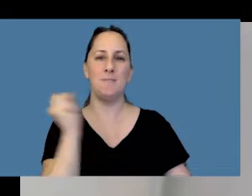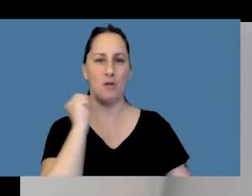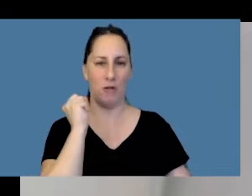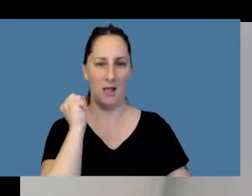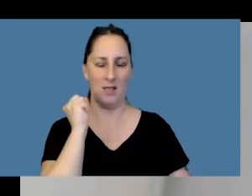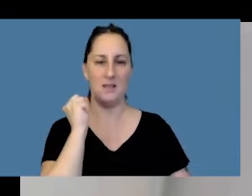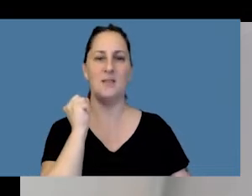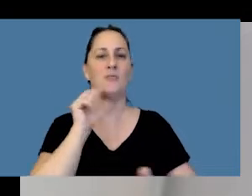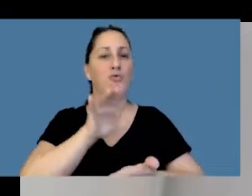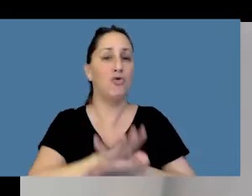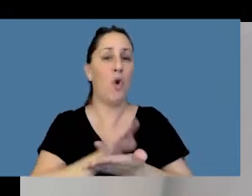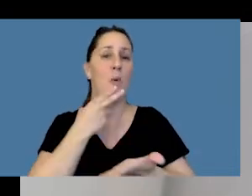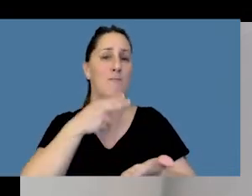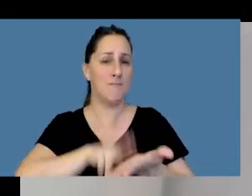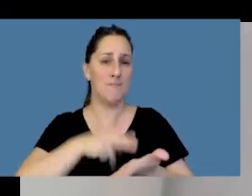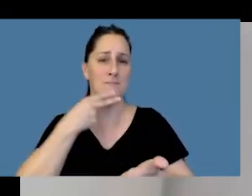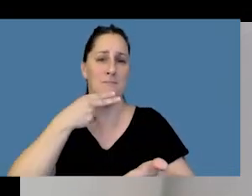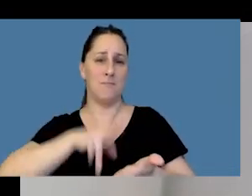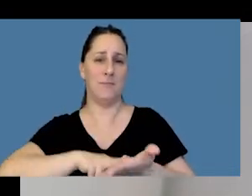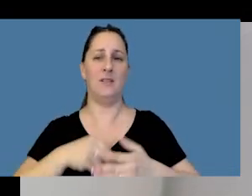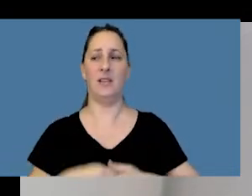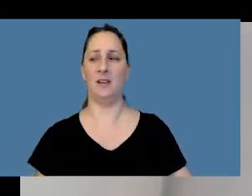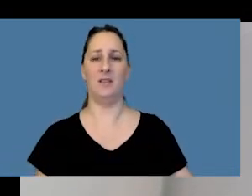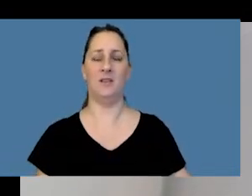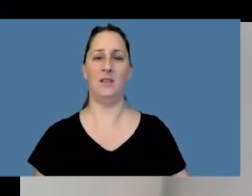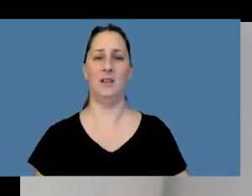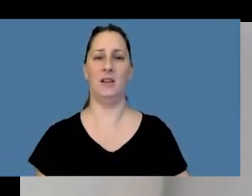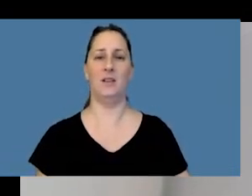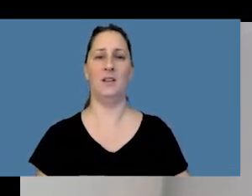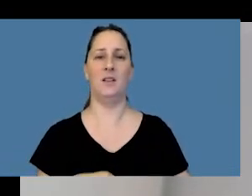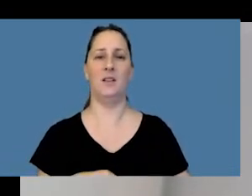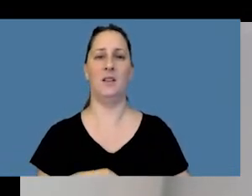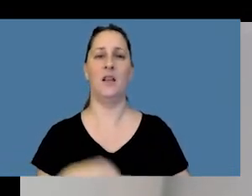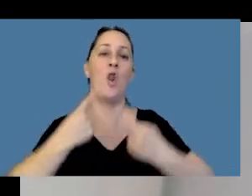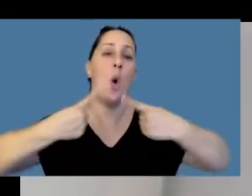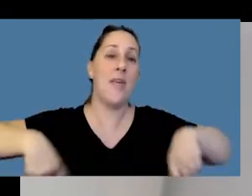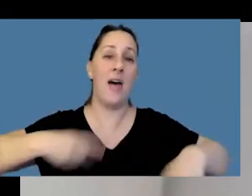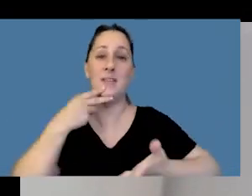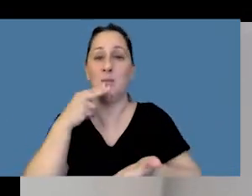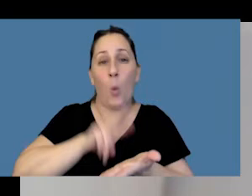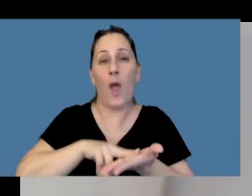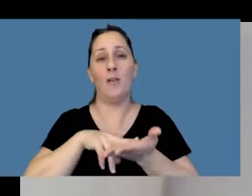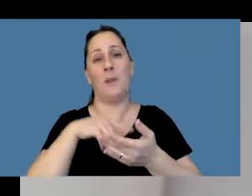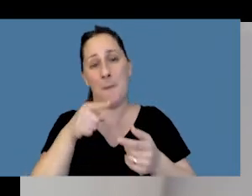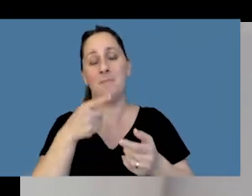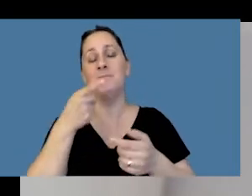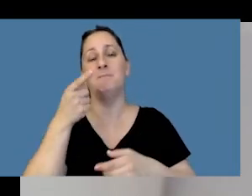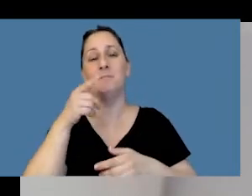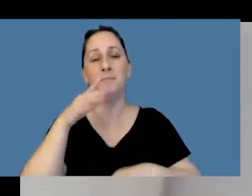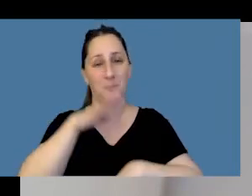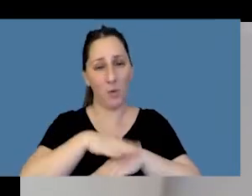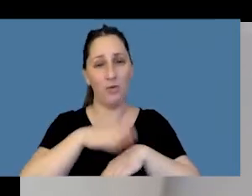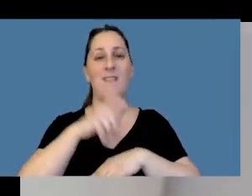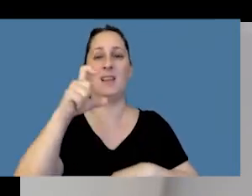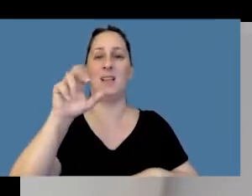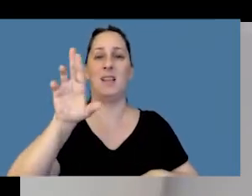en materia impositiva, en lo que es las novedades impositivas y previsionales a cargo de la doctora Cristina Mancilla,